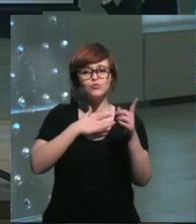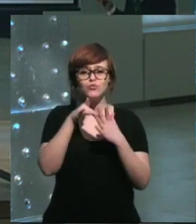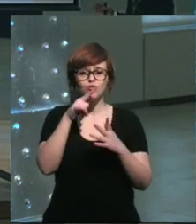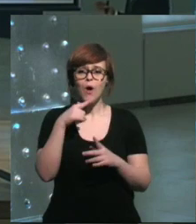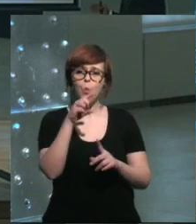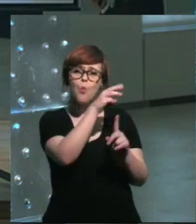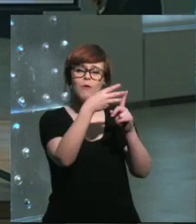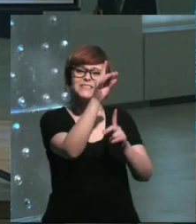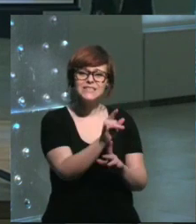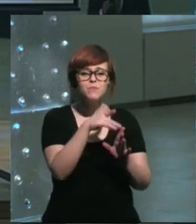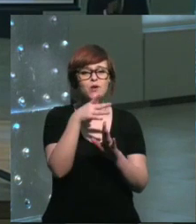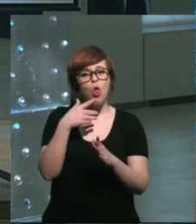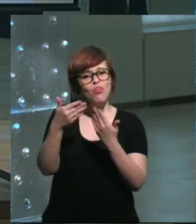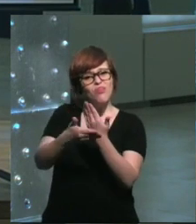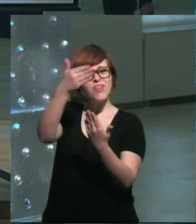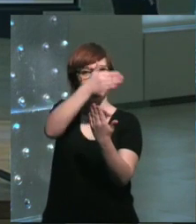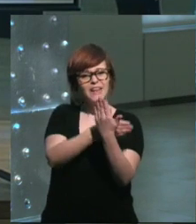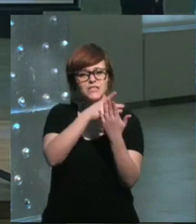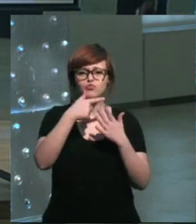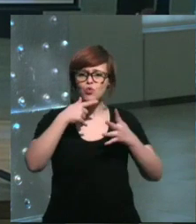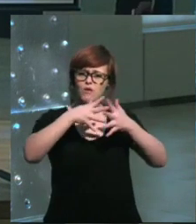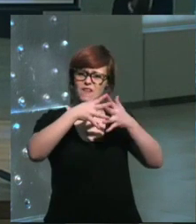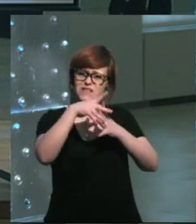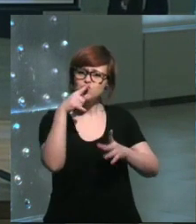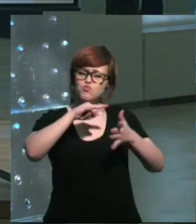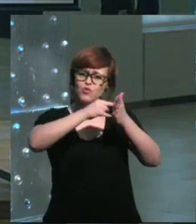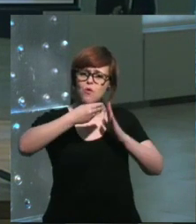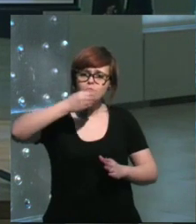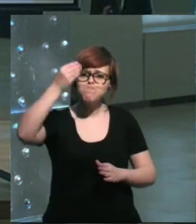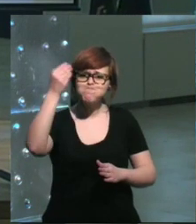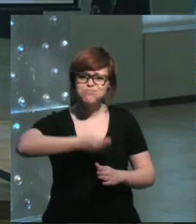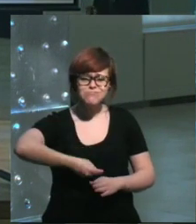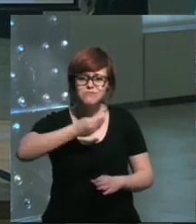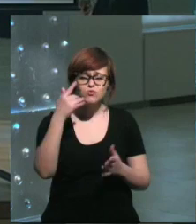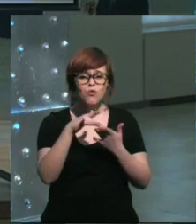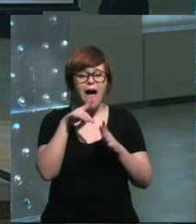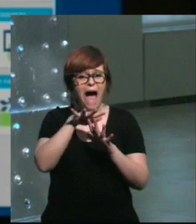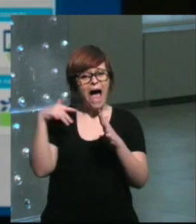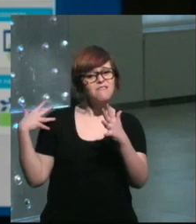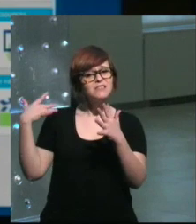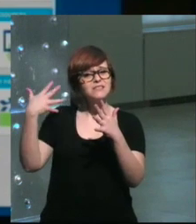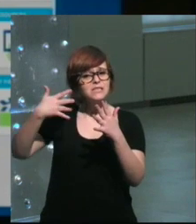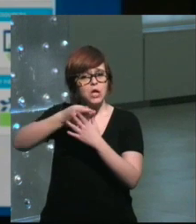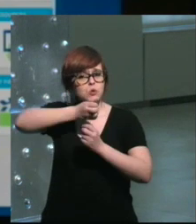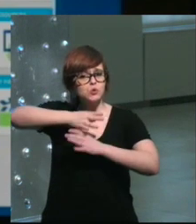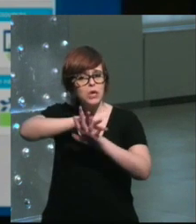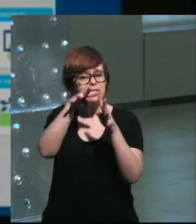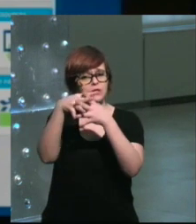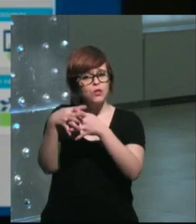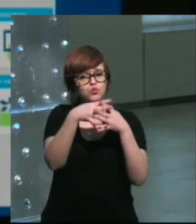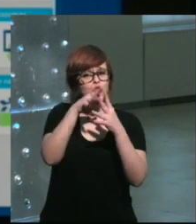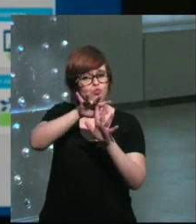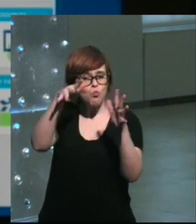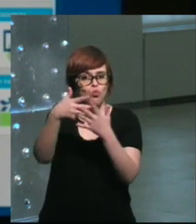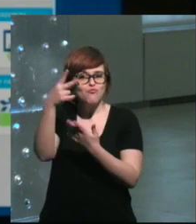pero lo que había detrás era una infraestructura tecnológica sin igual en la historia de Estados Unidos y probablemente del mundo. Team members,